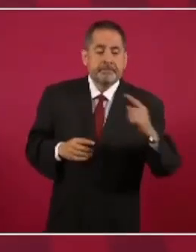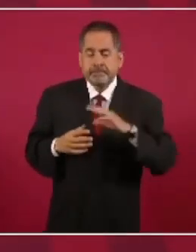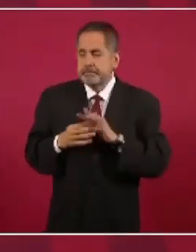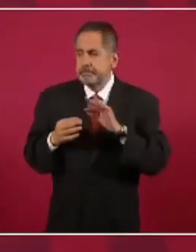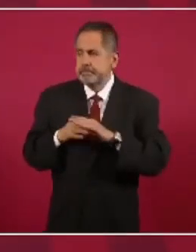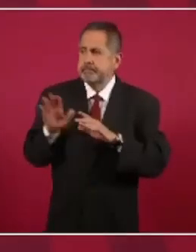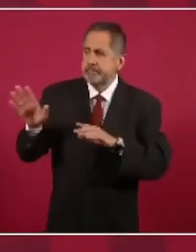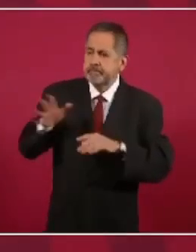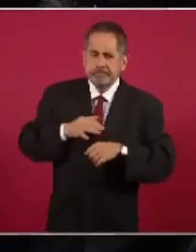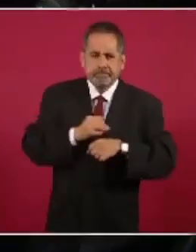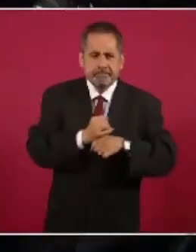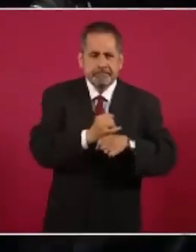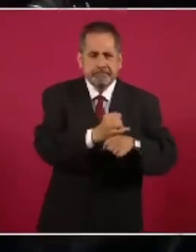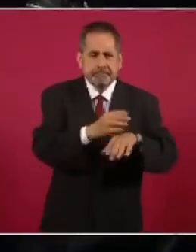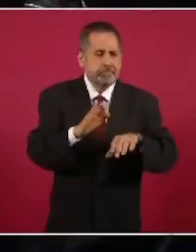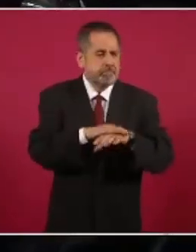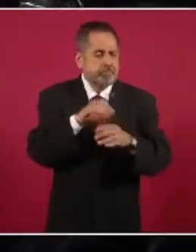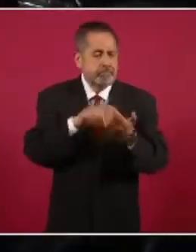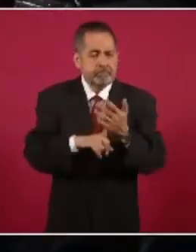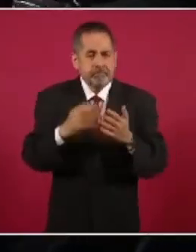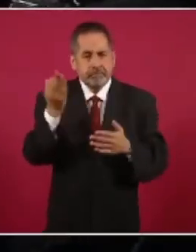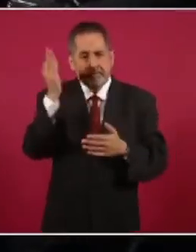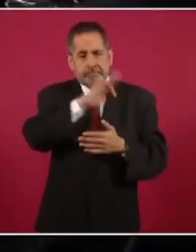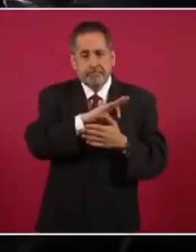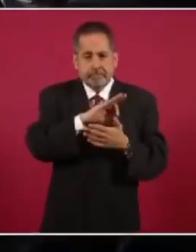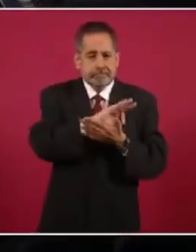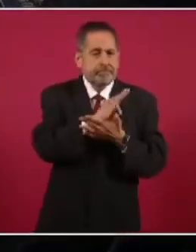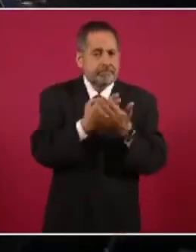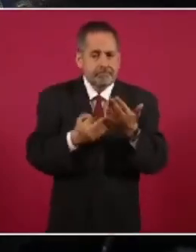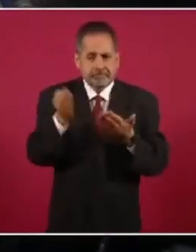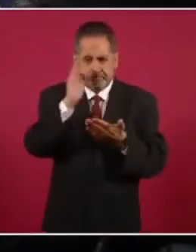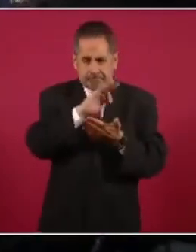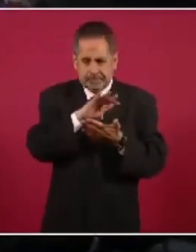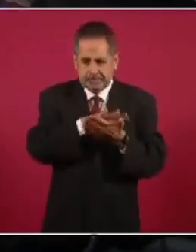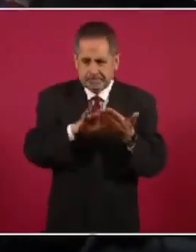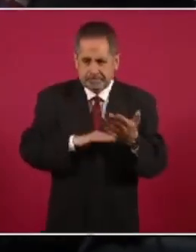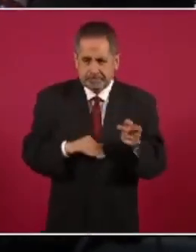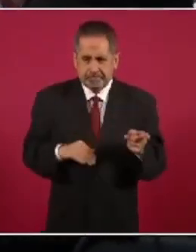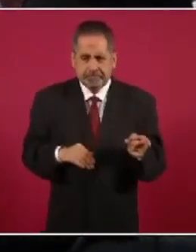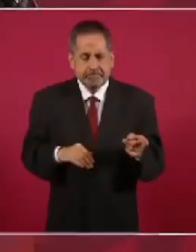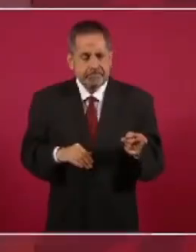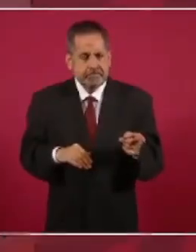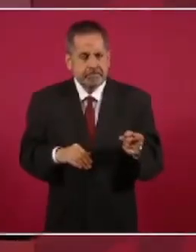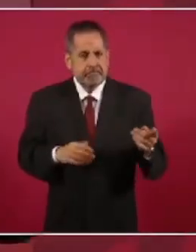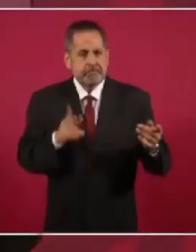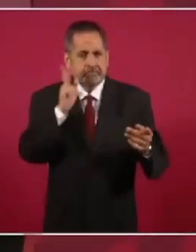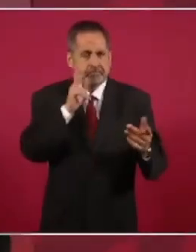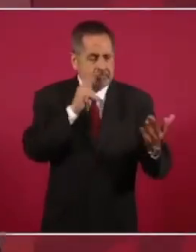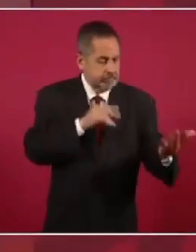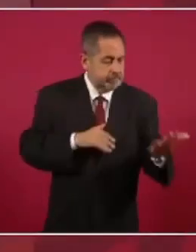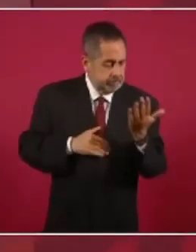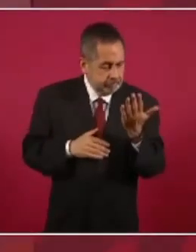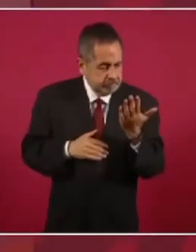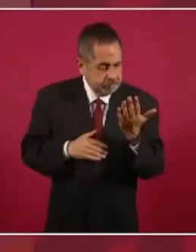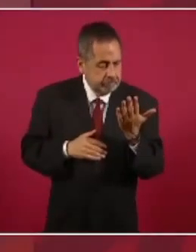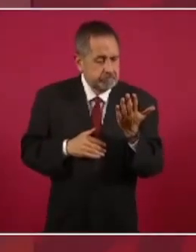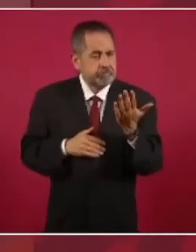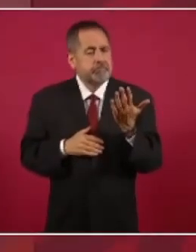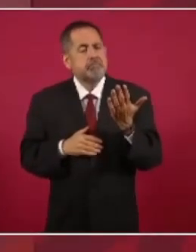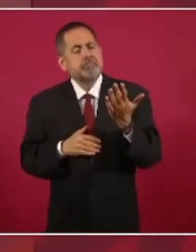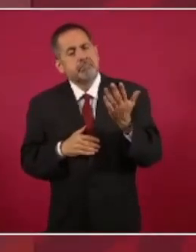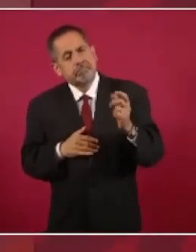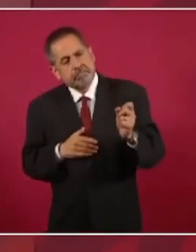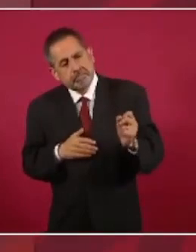investigando porque les están falsificando facturas y nos llevaron las pruebas.